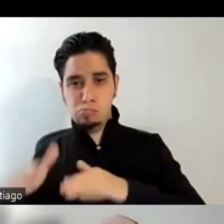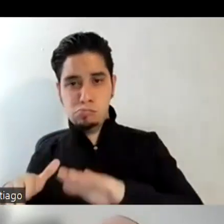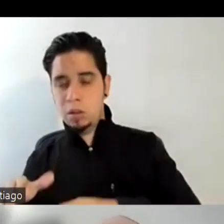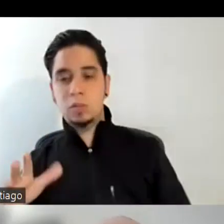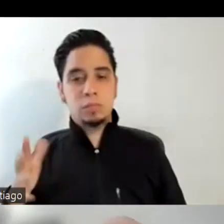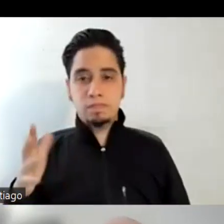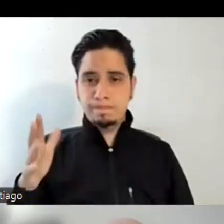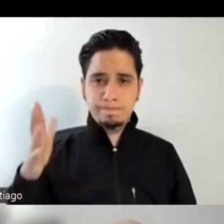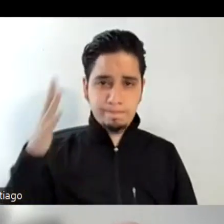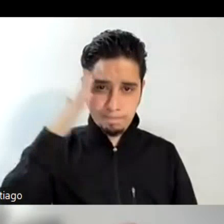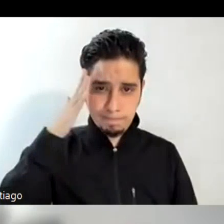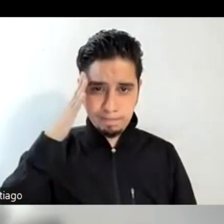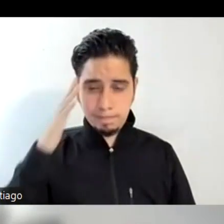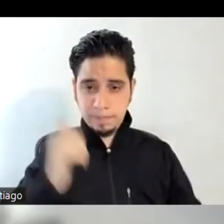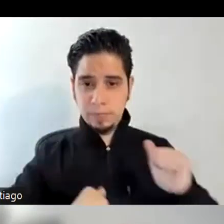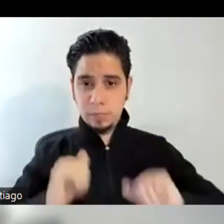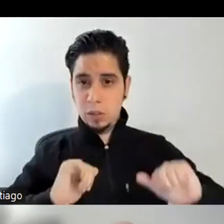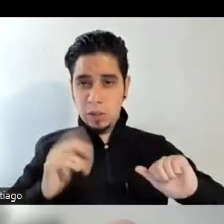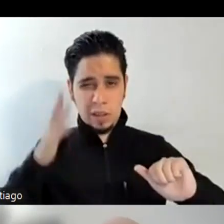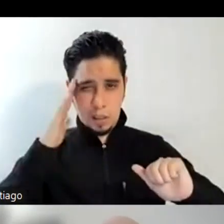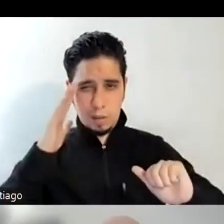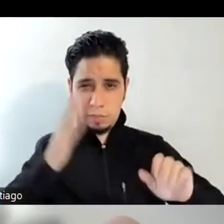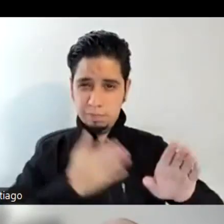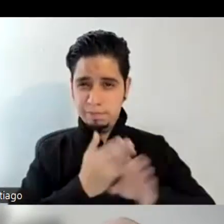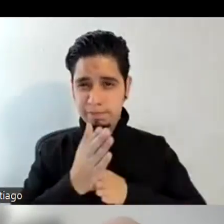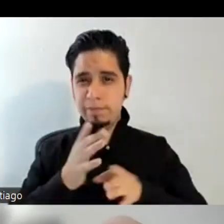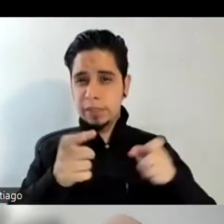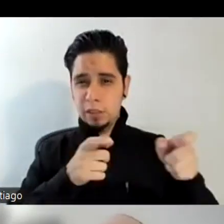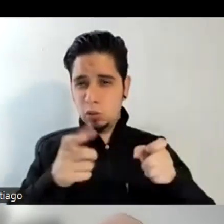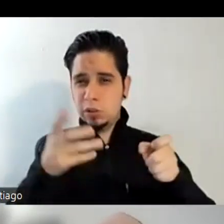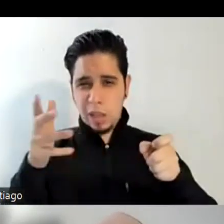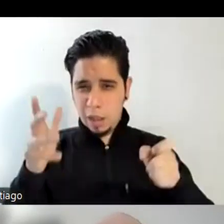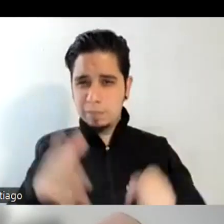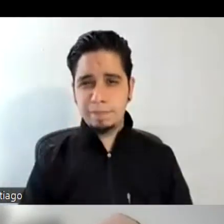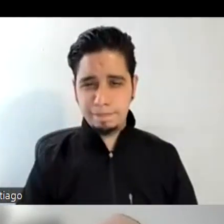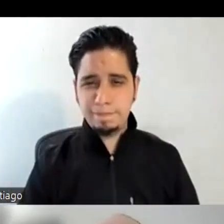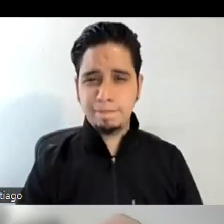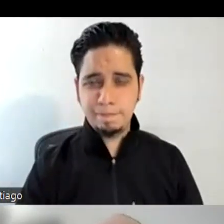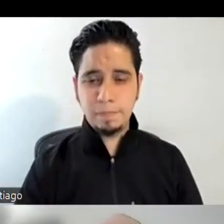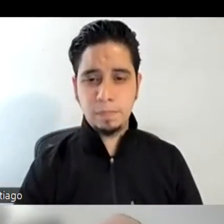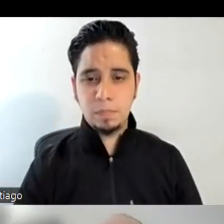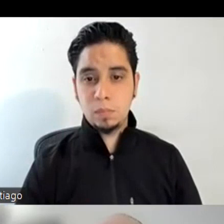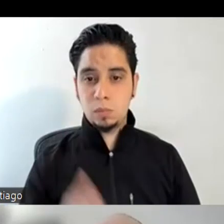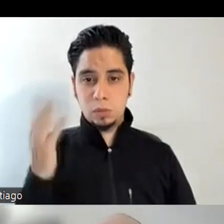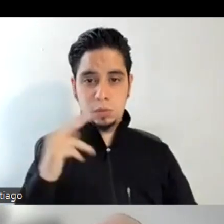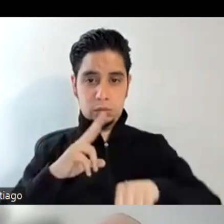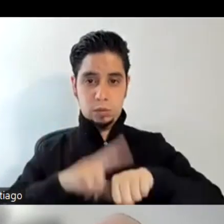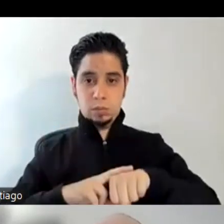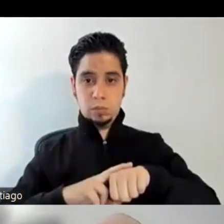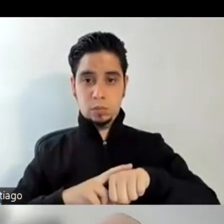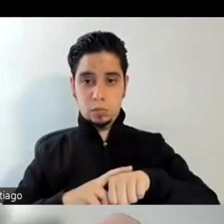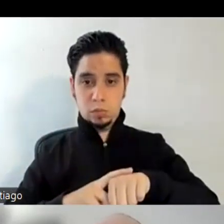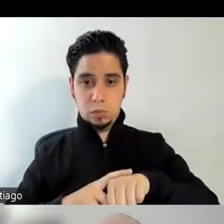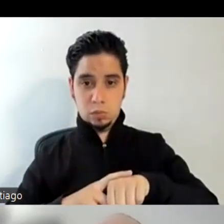que yo iba a estudiar teatro, y no solo teatro, sino dirección. No okay, solamente teatro, sino dirección. Porque generalmente la gente, digo, yo enseño en